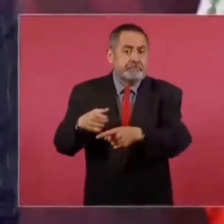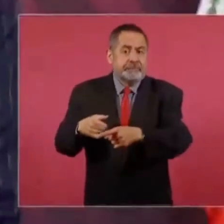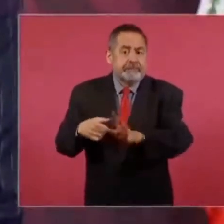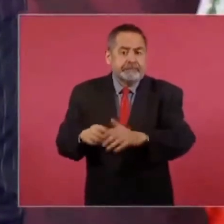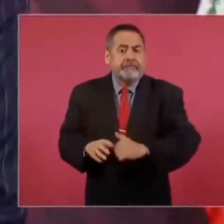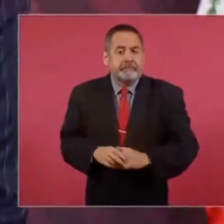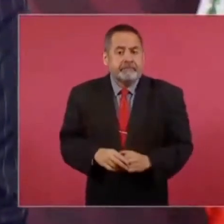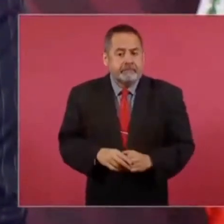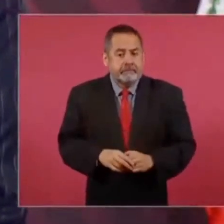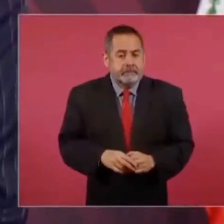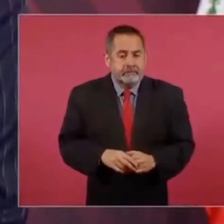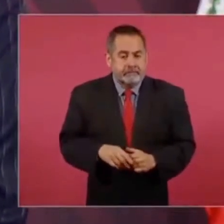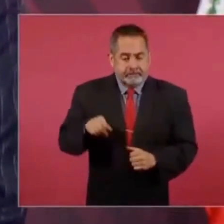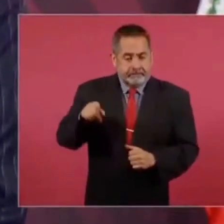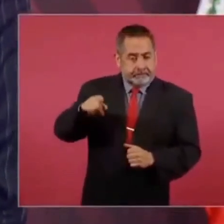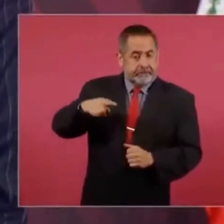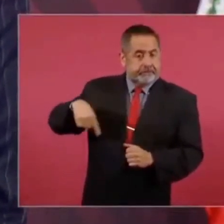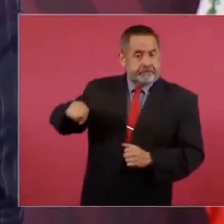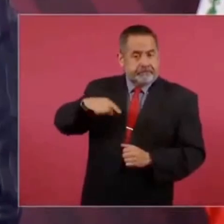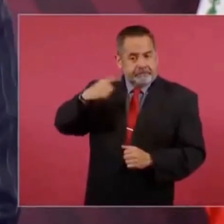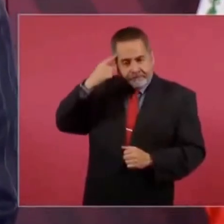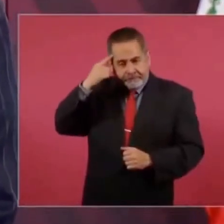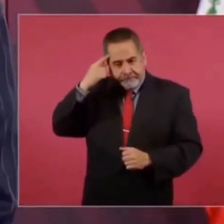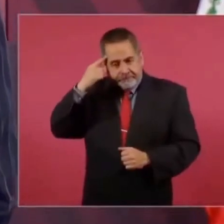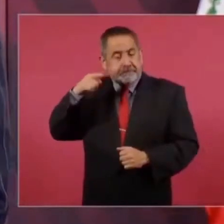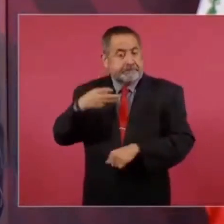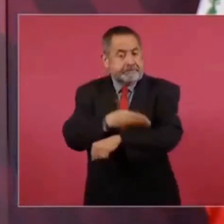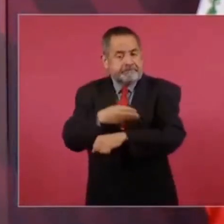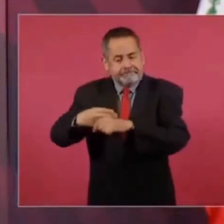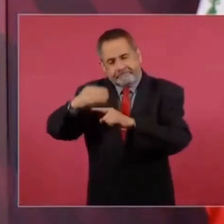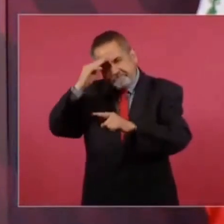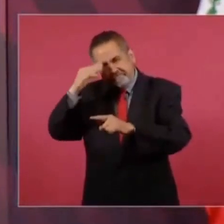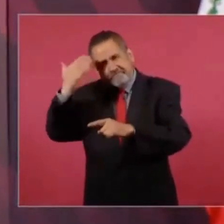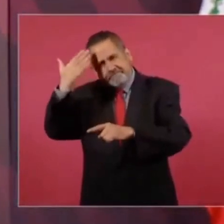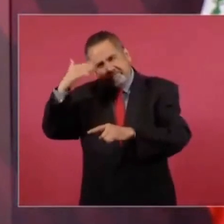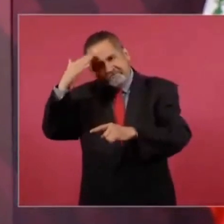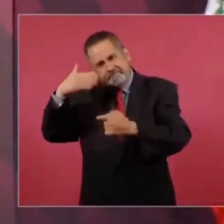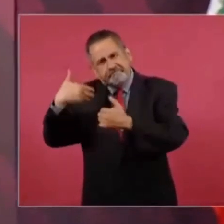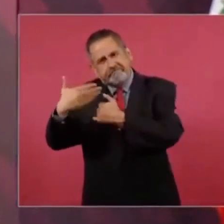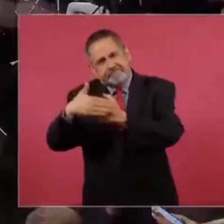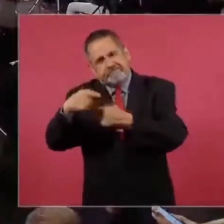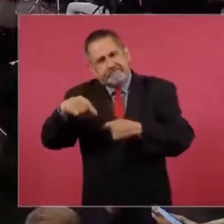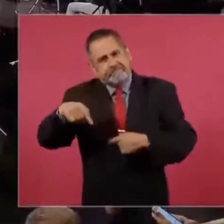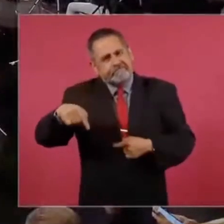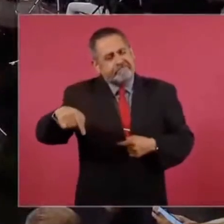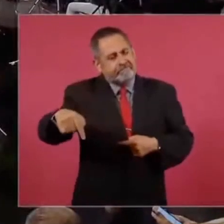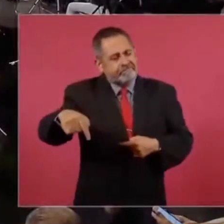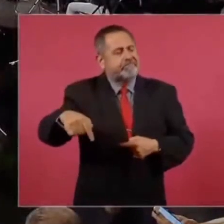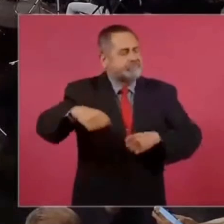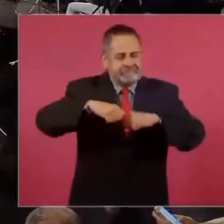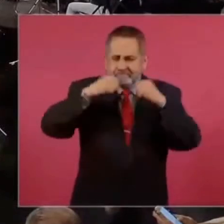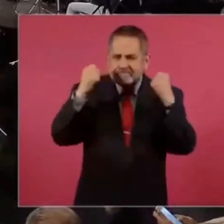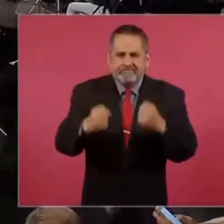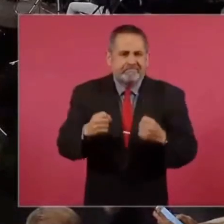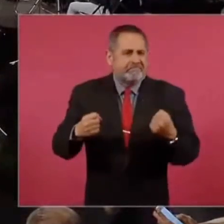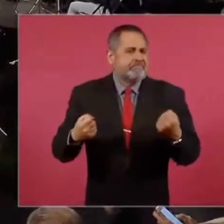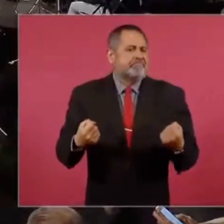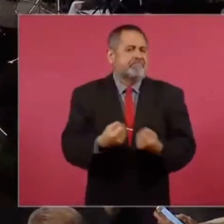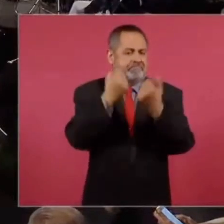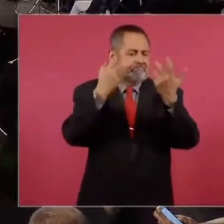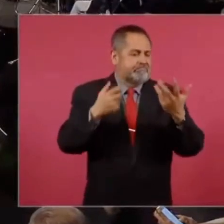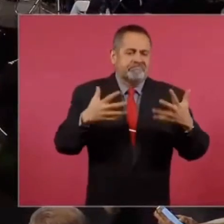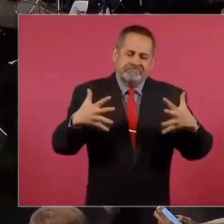de presagiar siempre lo que se avecina, estaba atenta e interesada en la